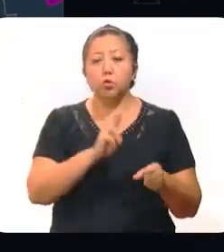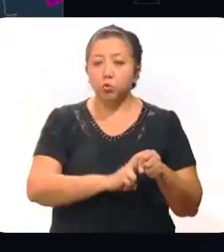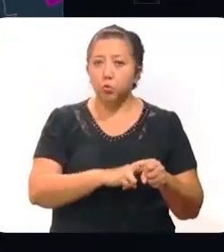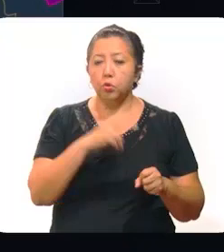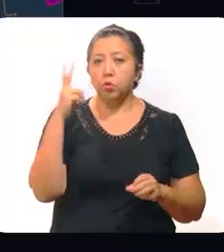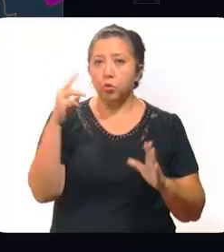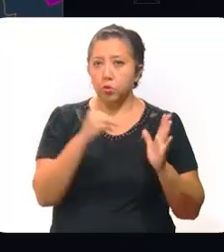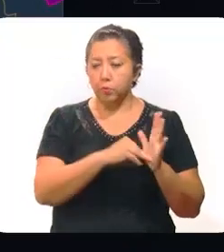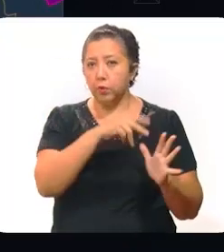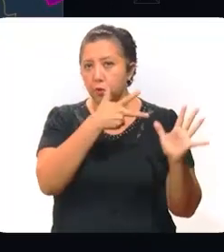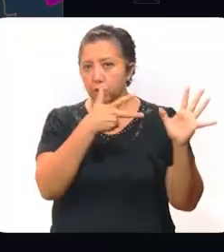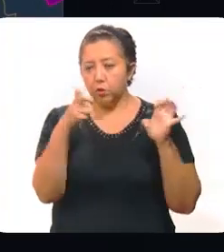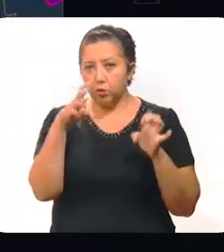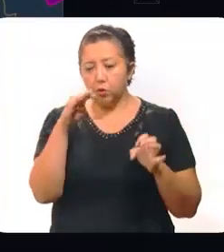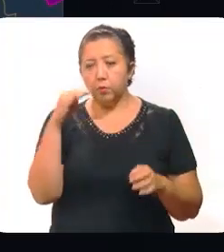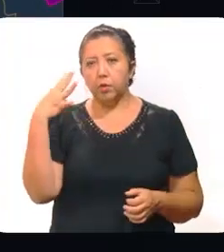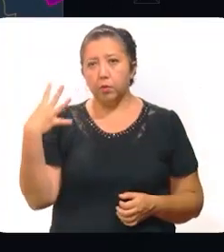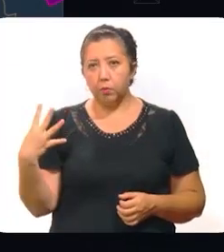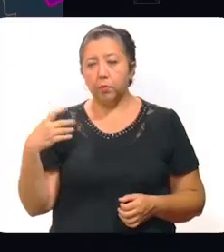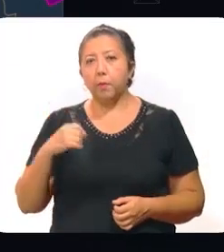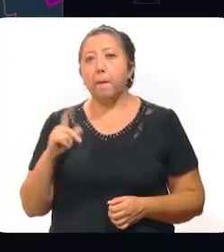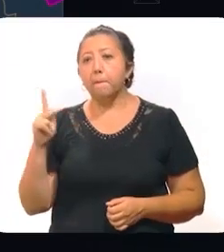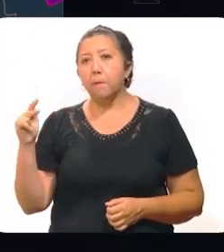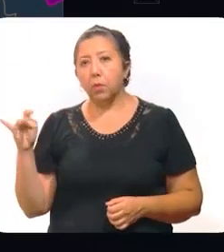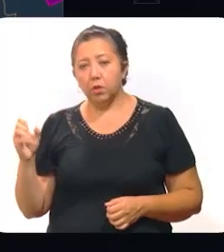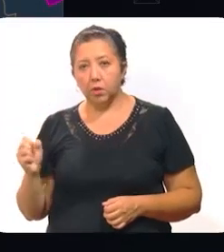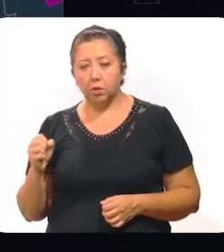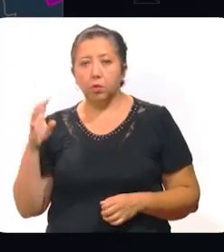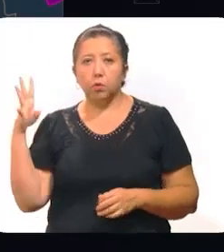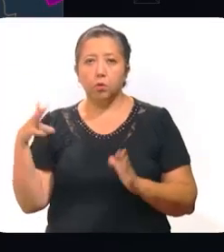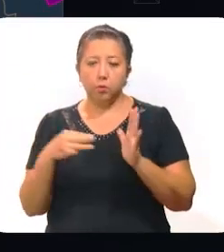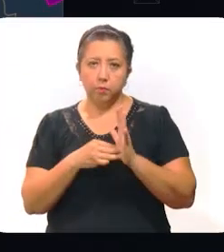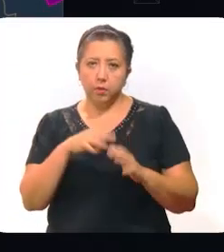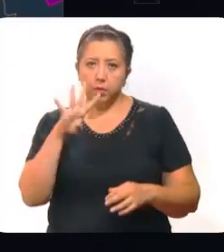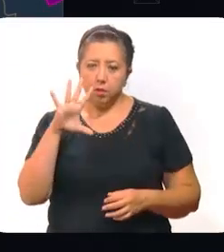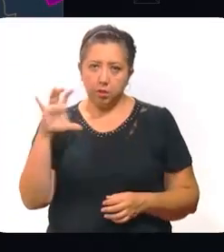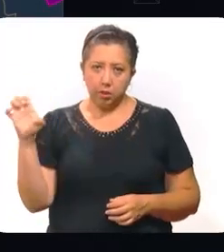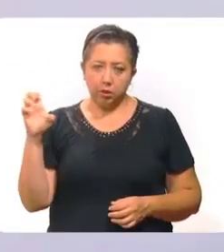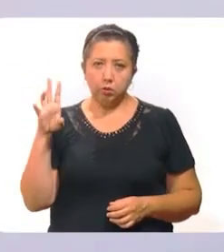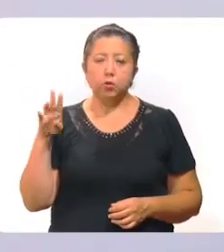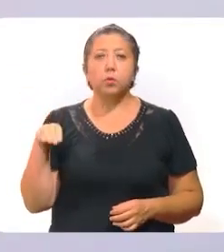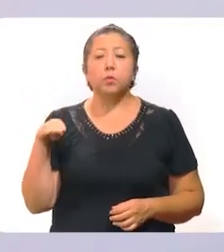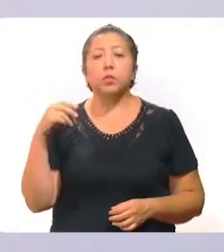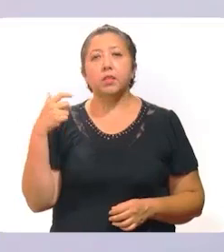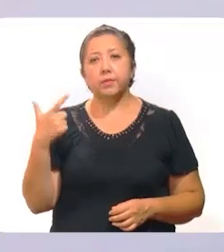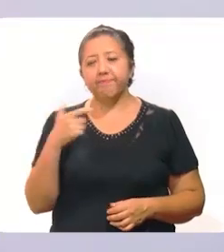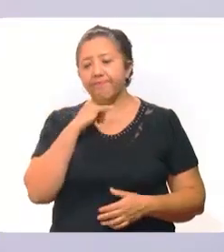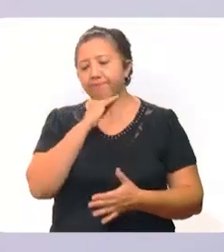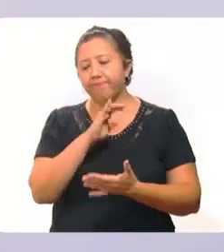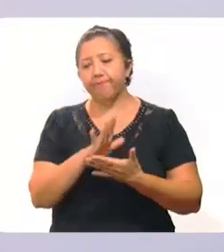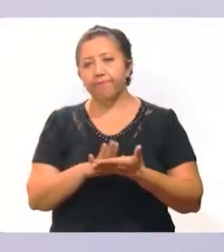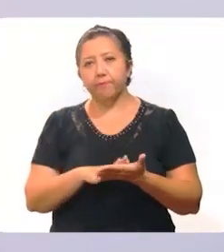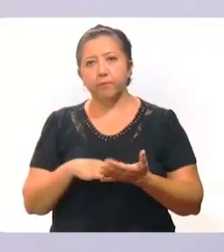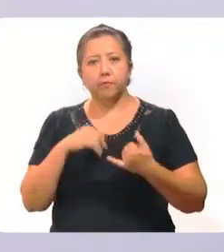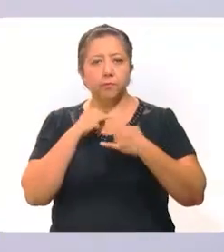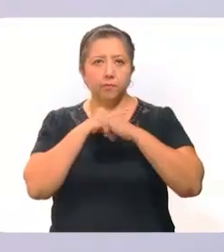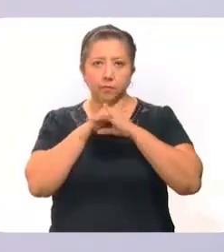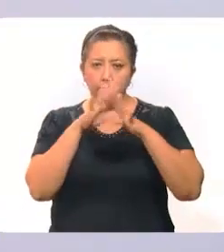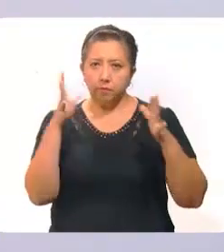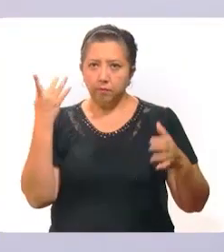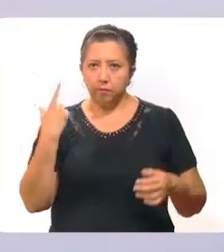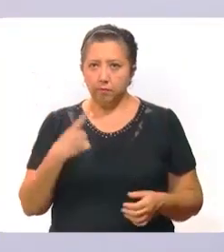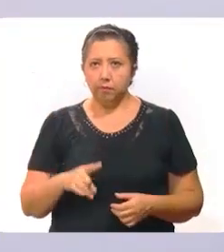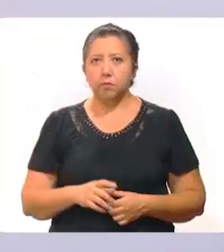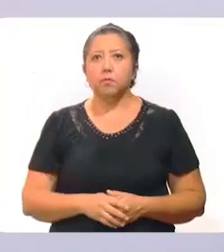sur 2.894, en la zona poniente 4.597. Lamentablemente, en este parte